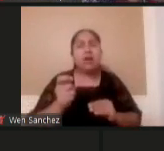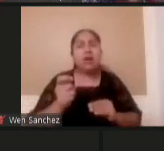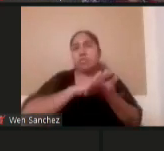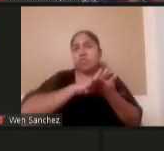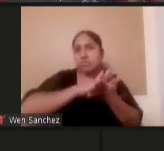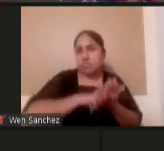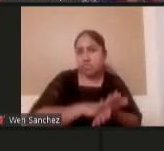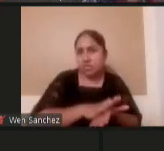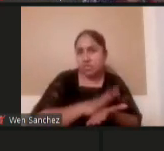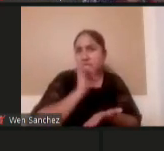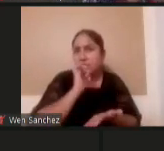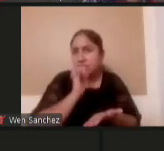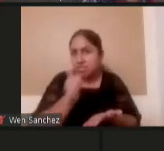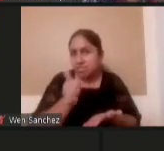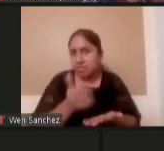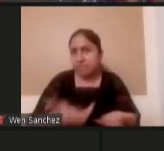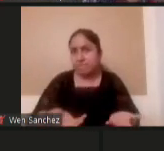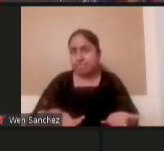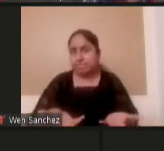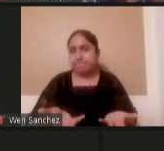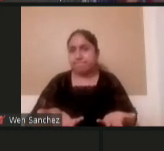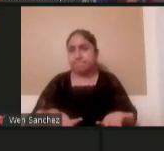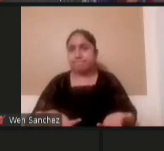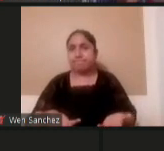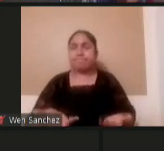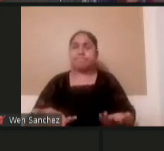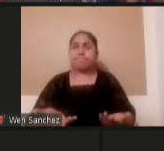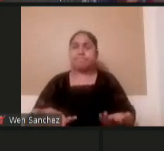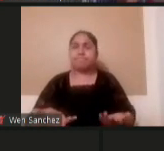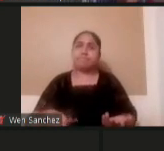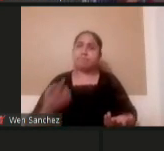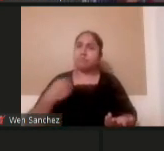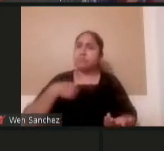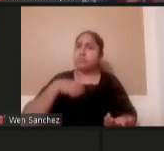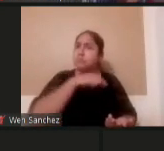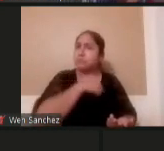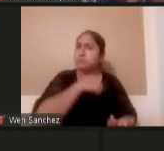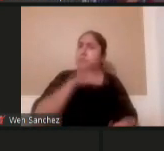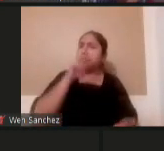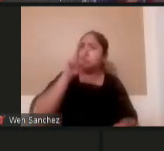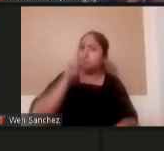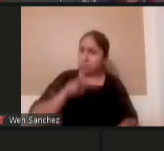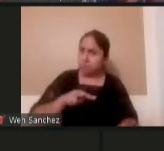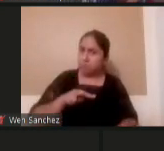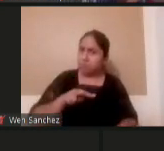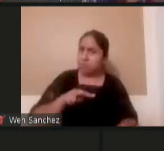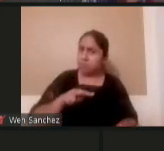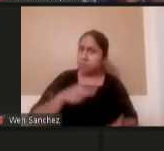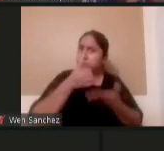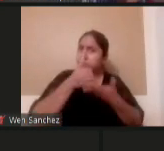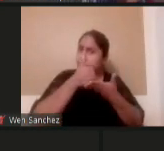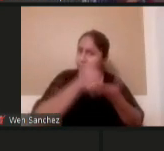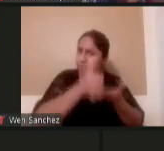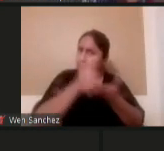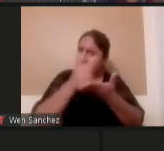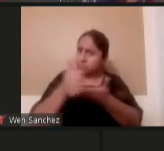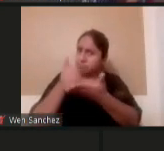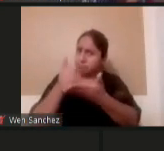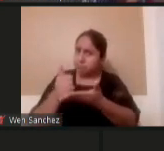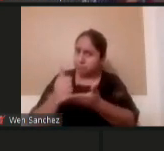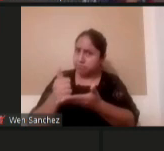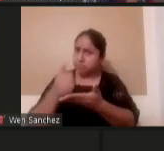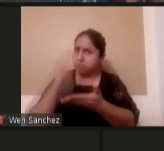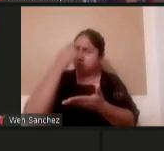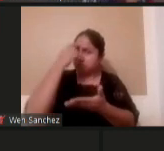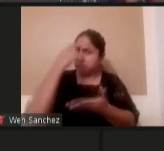discriminación. ¿Estamos realmente haciendo lo que nos corresponde por construir una ciudad que no discrimina y que respeta los